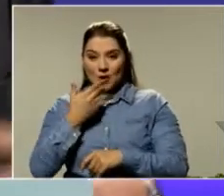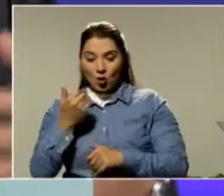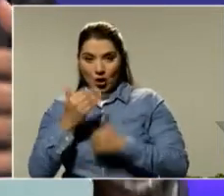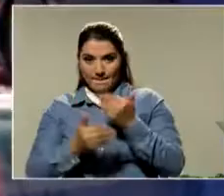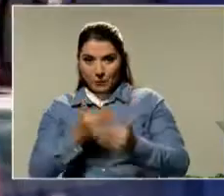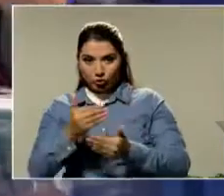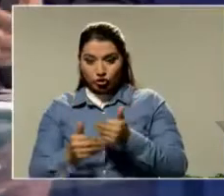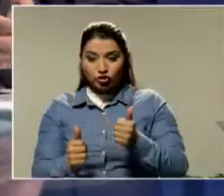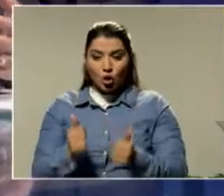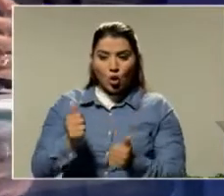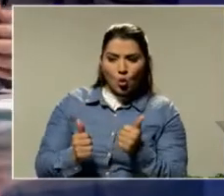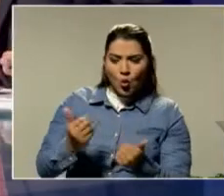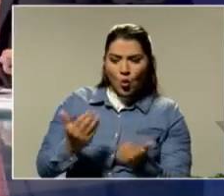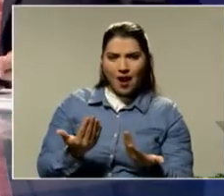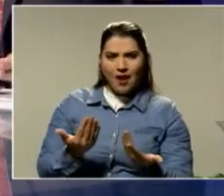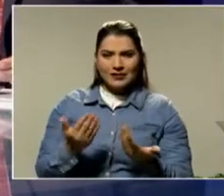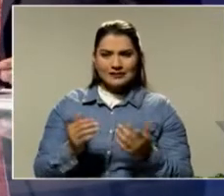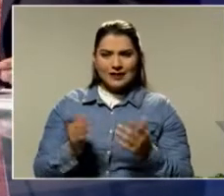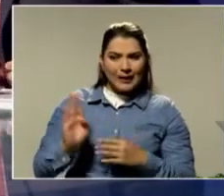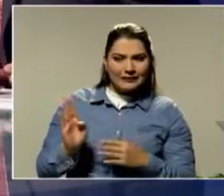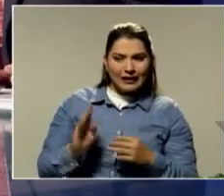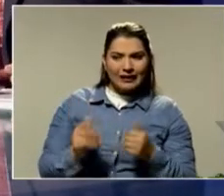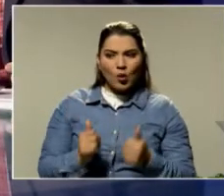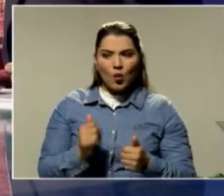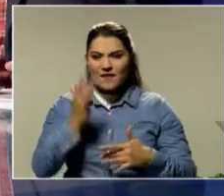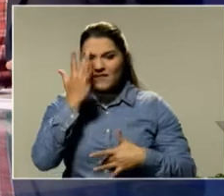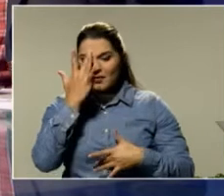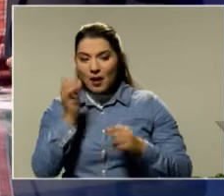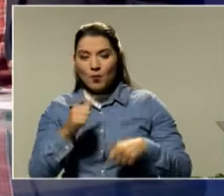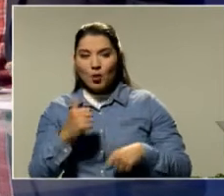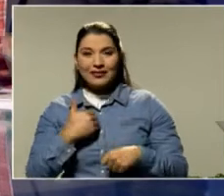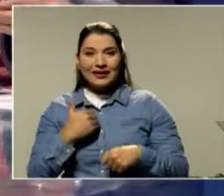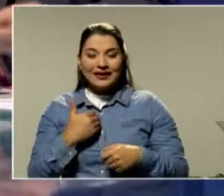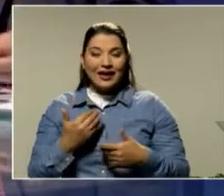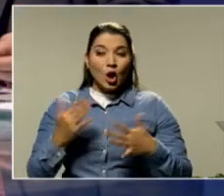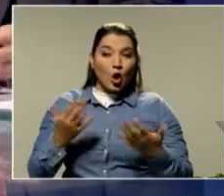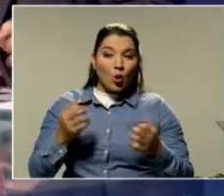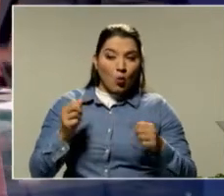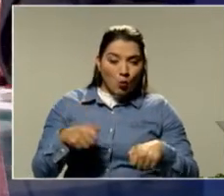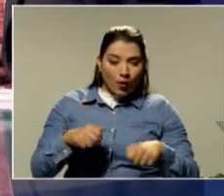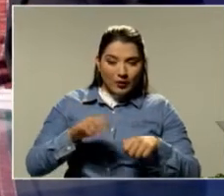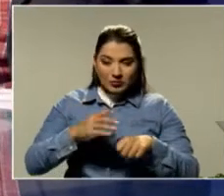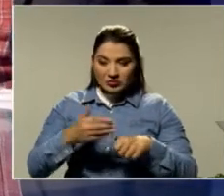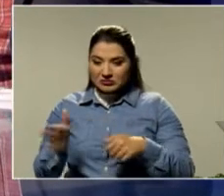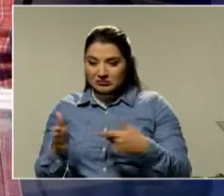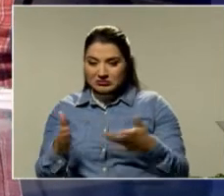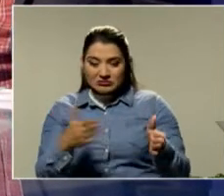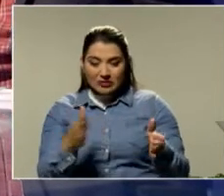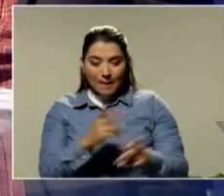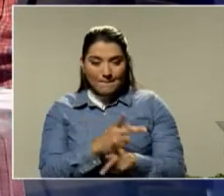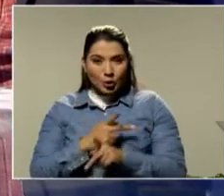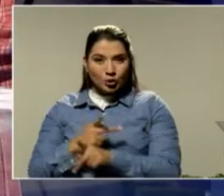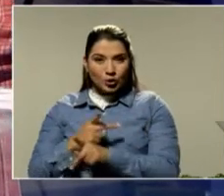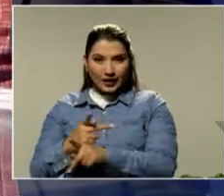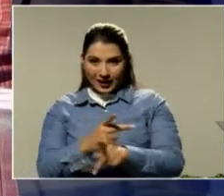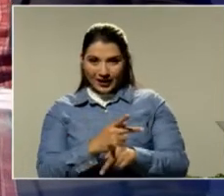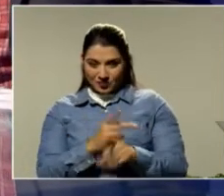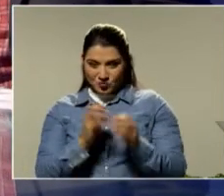enemigos naturales de las plagas, cómo podemos tener plantas repelentes y otro tipo de cosas. No es